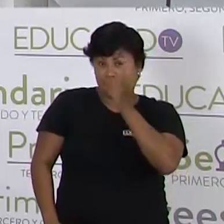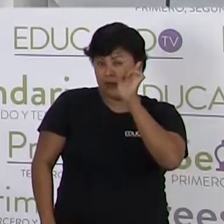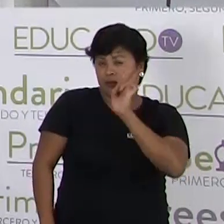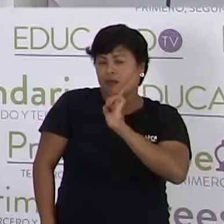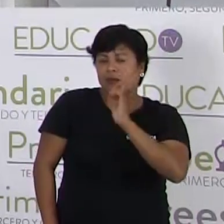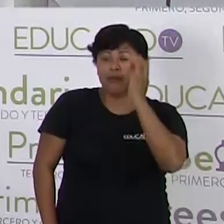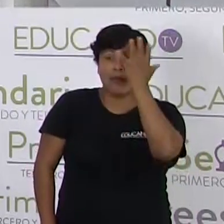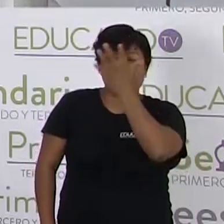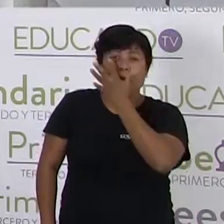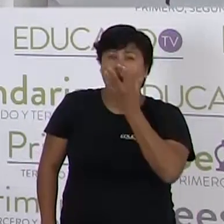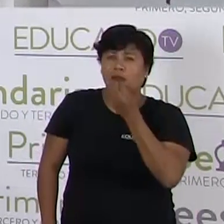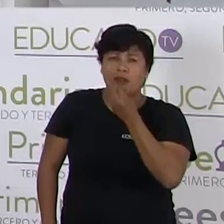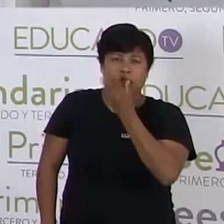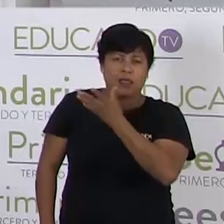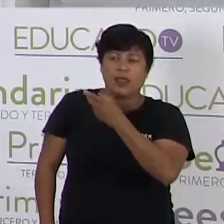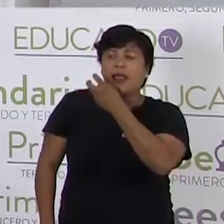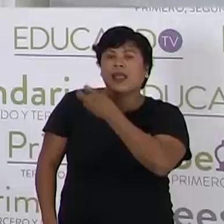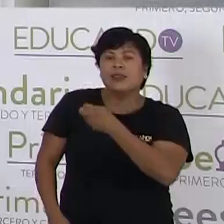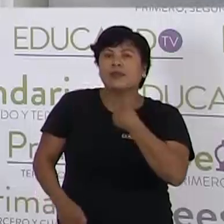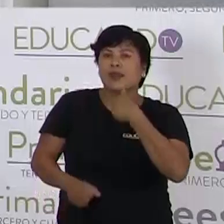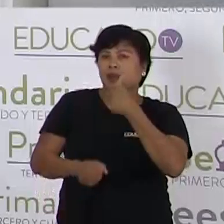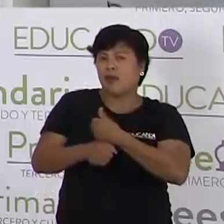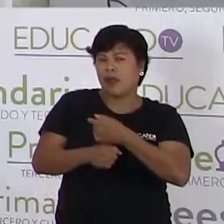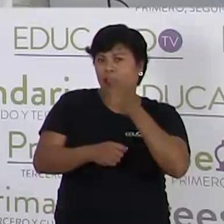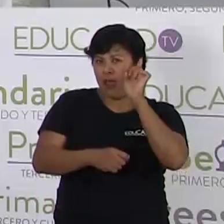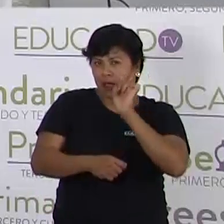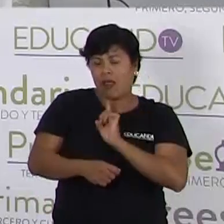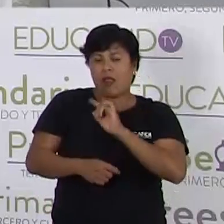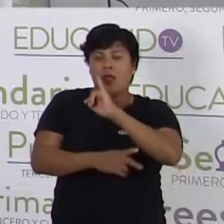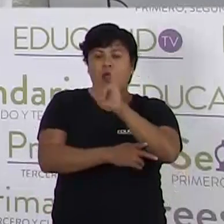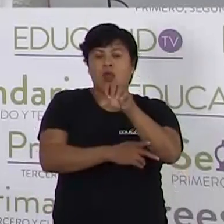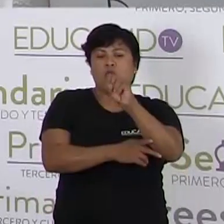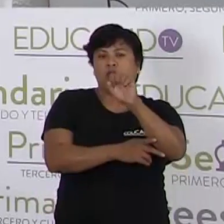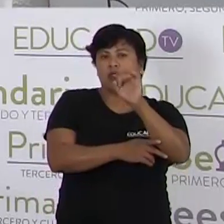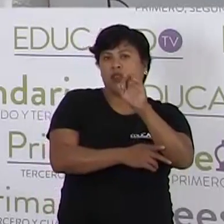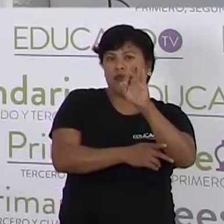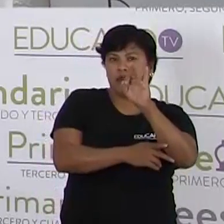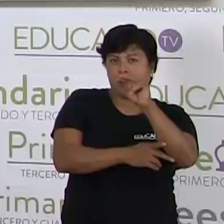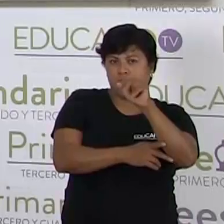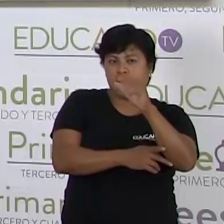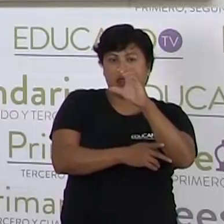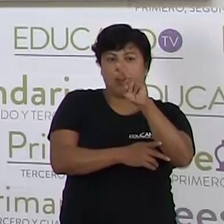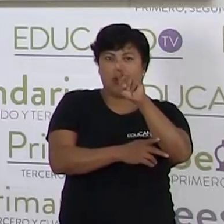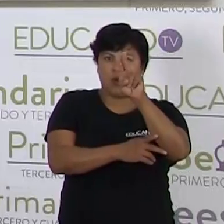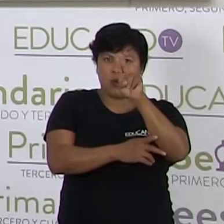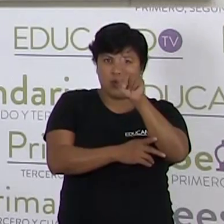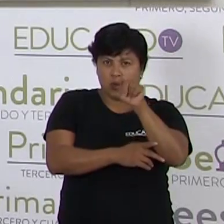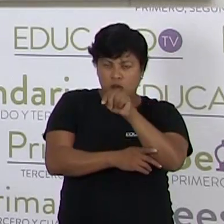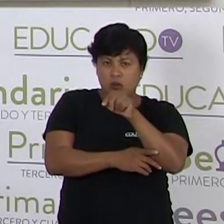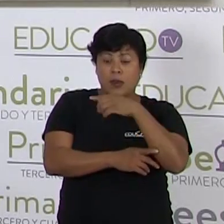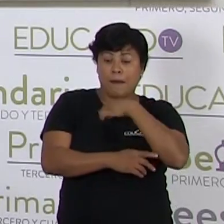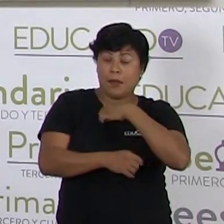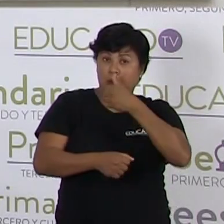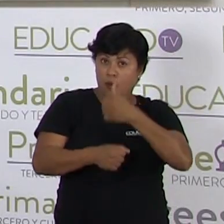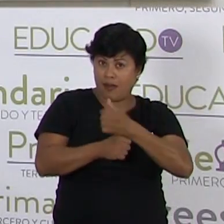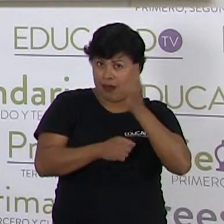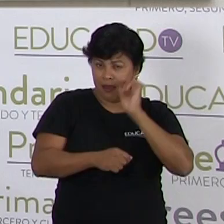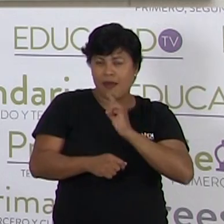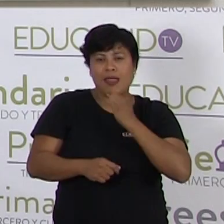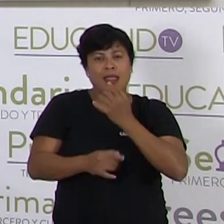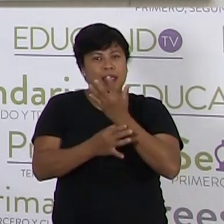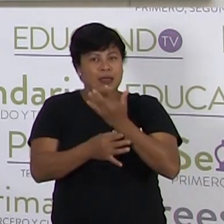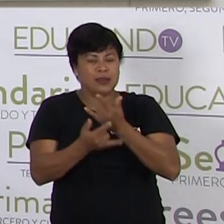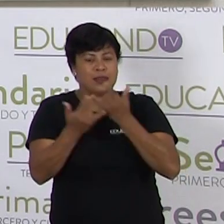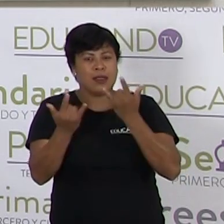tan bonita era mi abuela Josefina Cruz Rodríguez. Mi abuela cuenta que